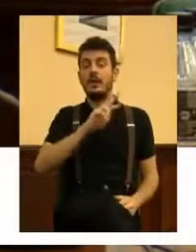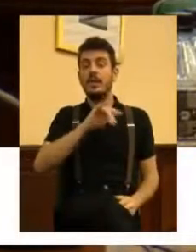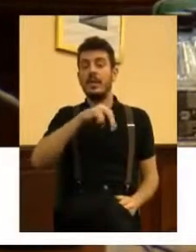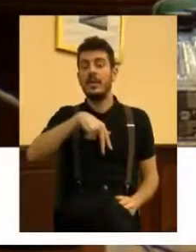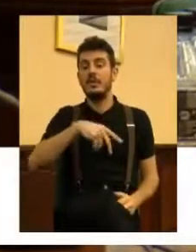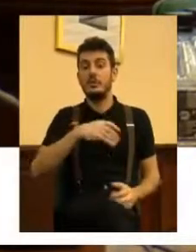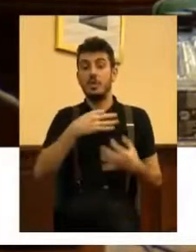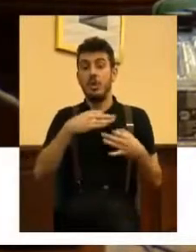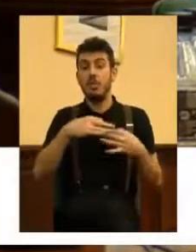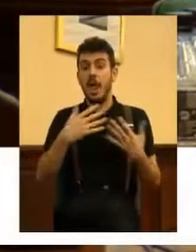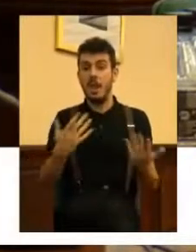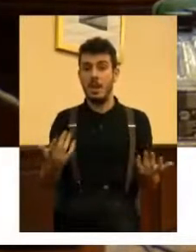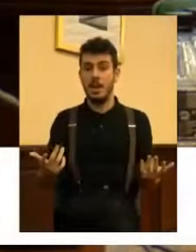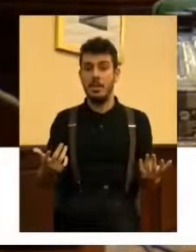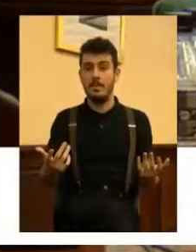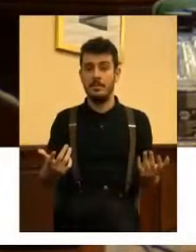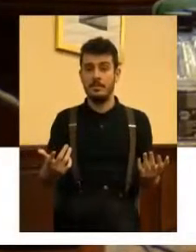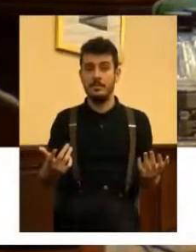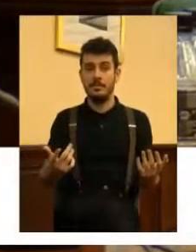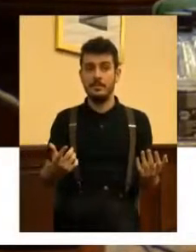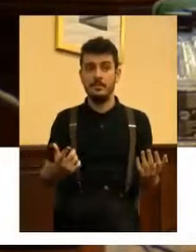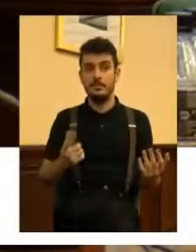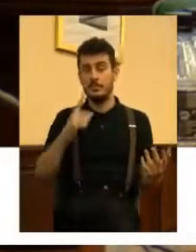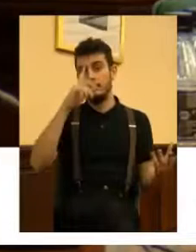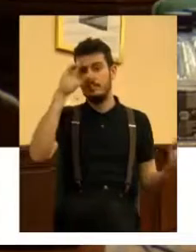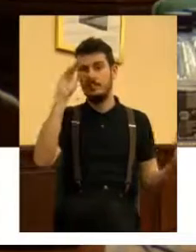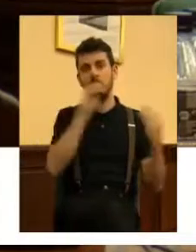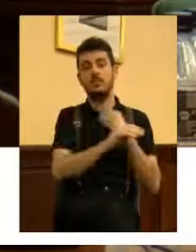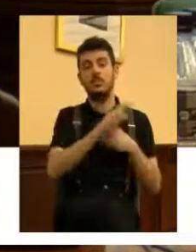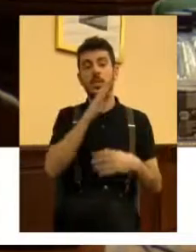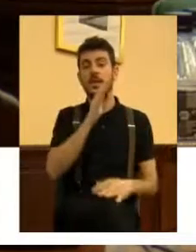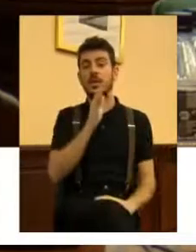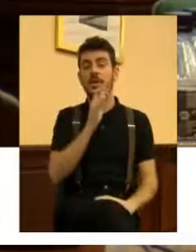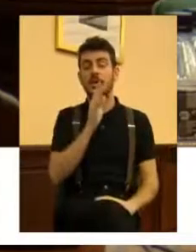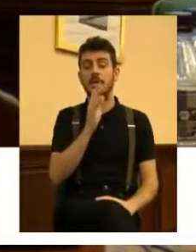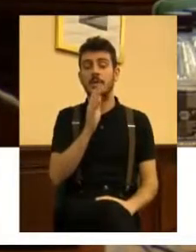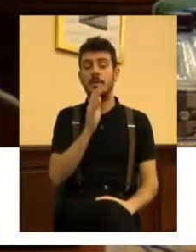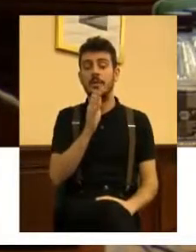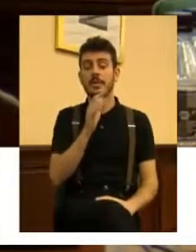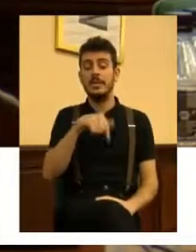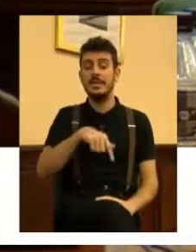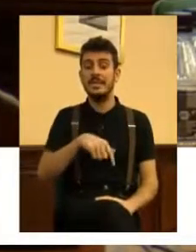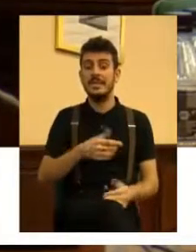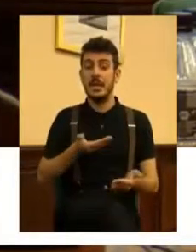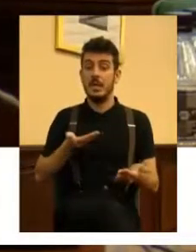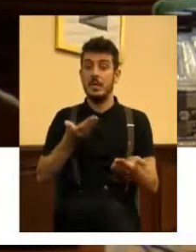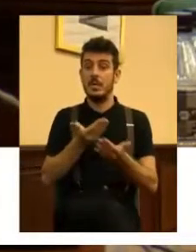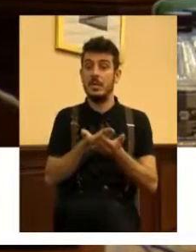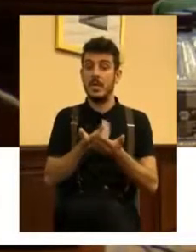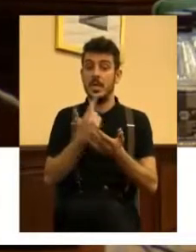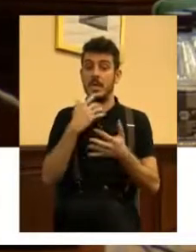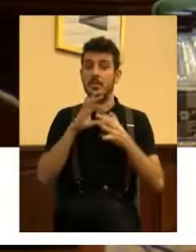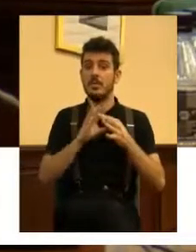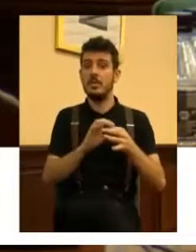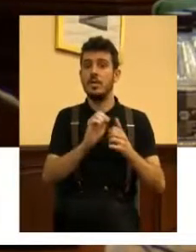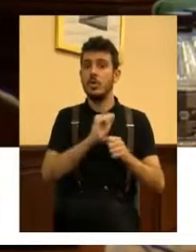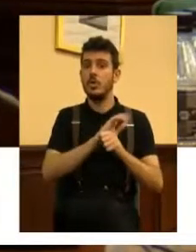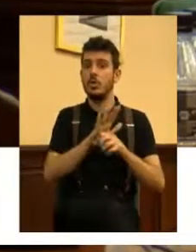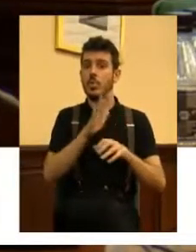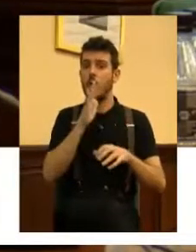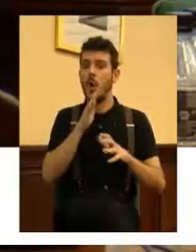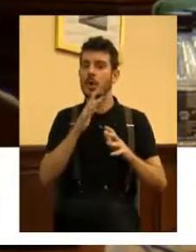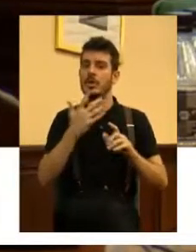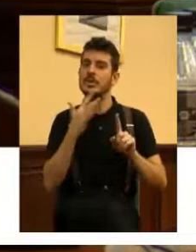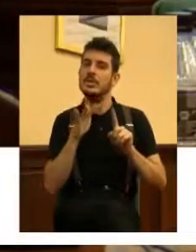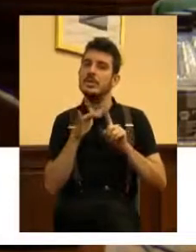claro. Pero es que no es cierto que esta iniciativa se ligue coyunturalmente al COVID-19.